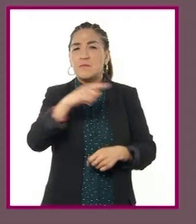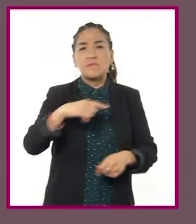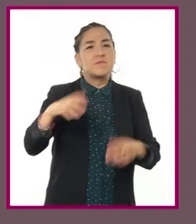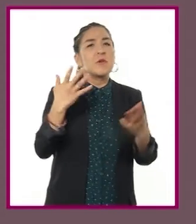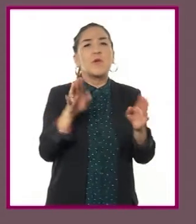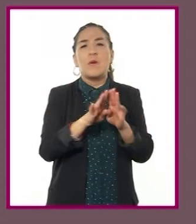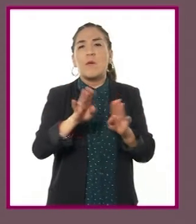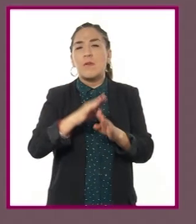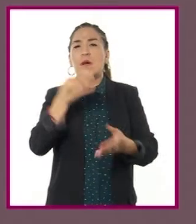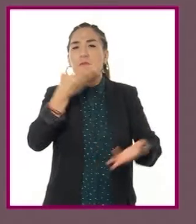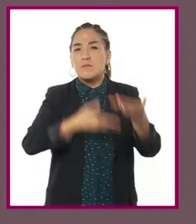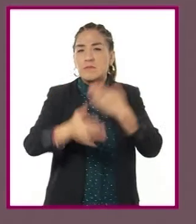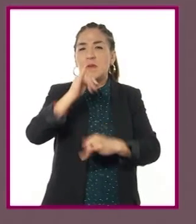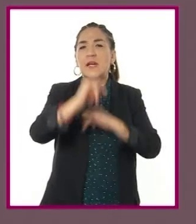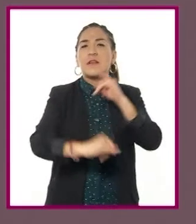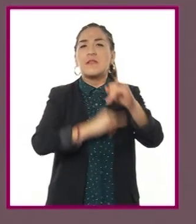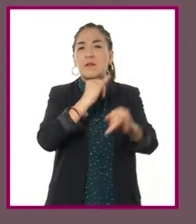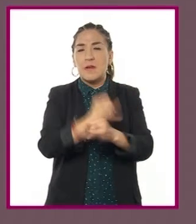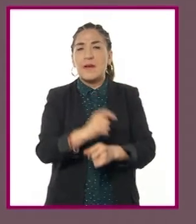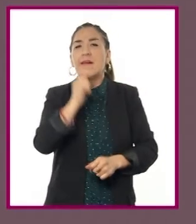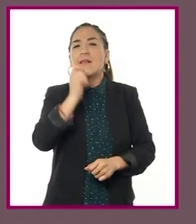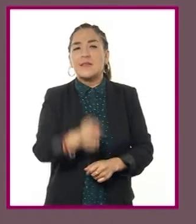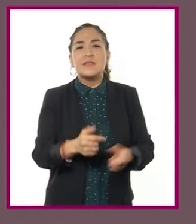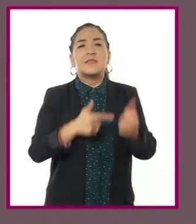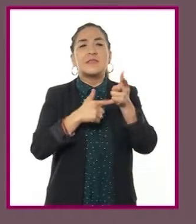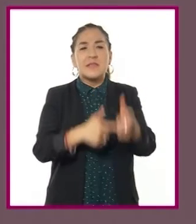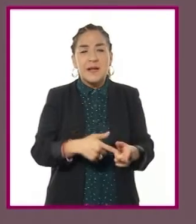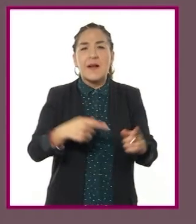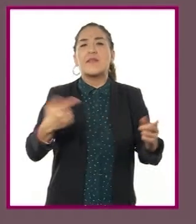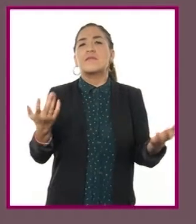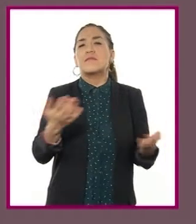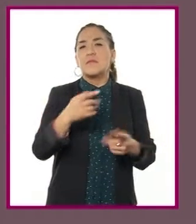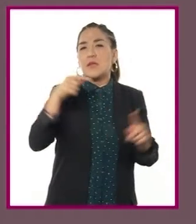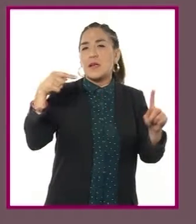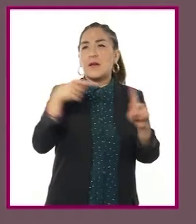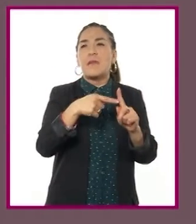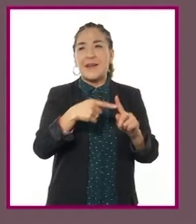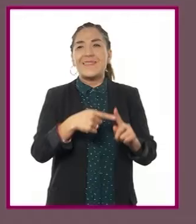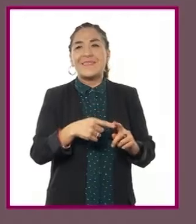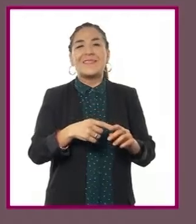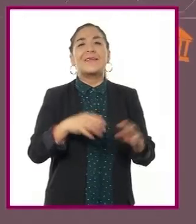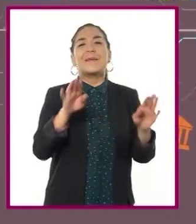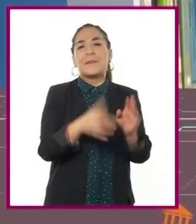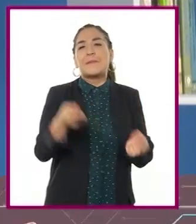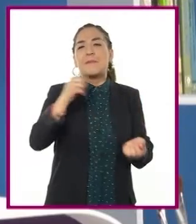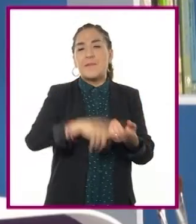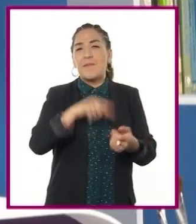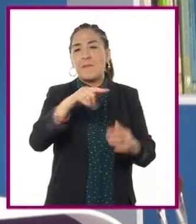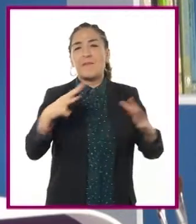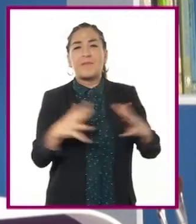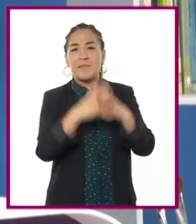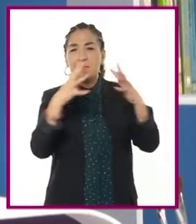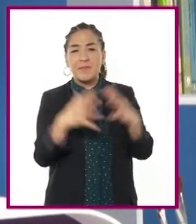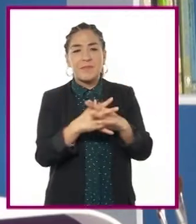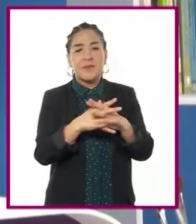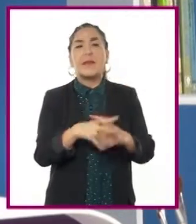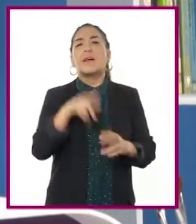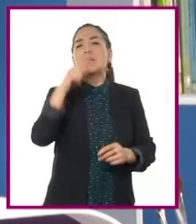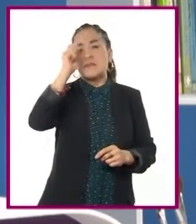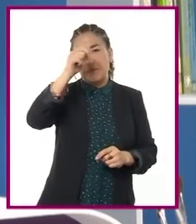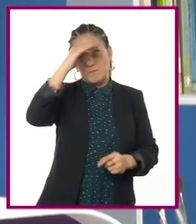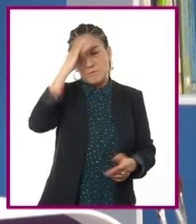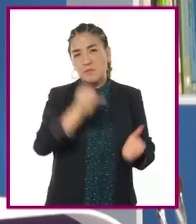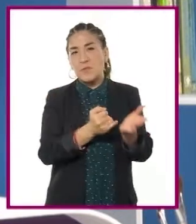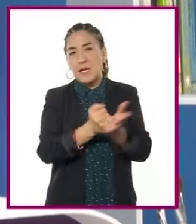relaciones internacionales no podían seguir enmarcadas en los esquemas de la Guerra Fría y que estábamos decididos